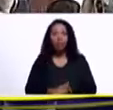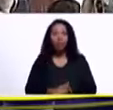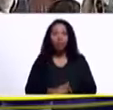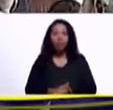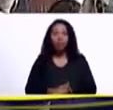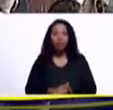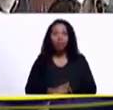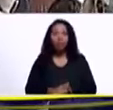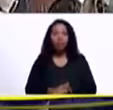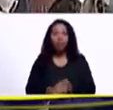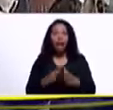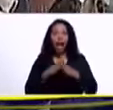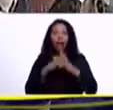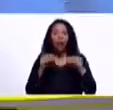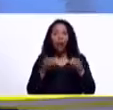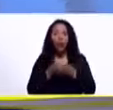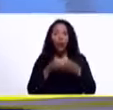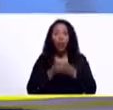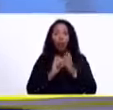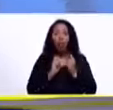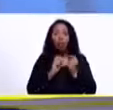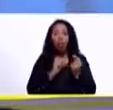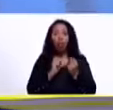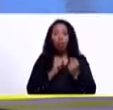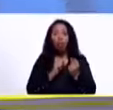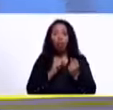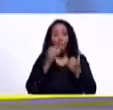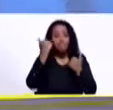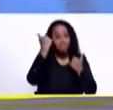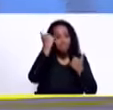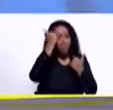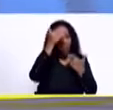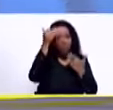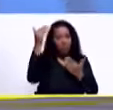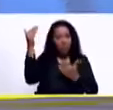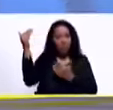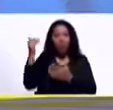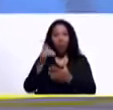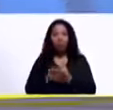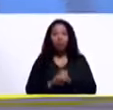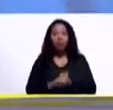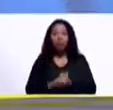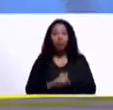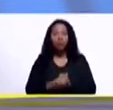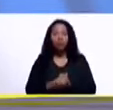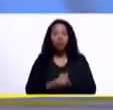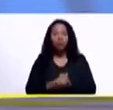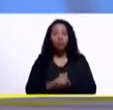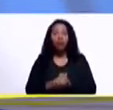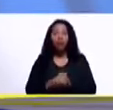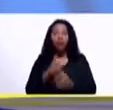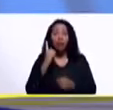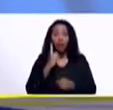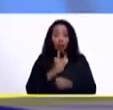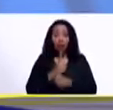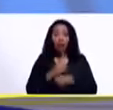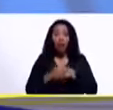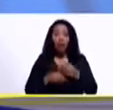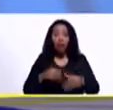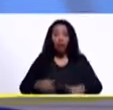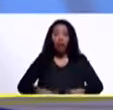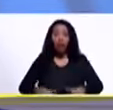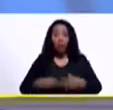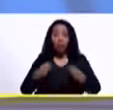a toda la Comisión de Diálogo, ella ha sido saludada. Voy a hacer un esfuerzo por saludar a todos